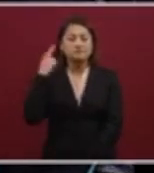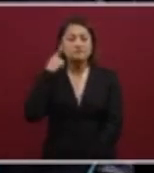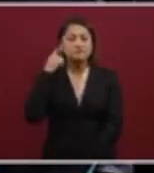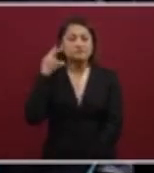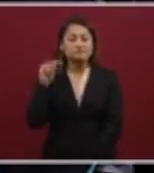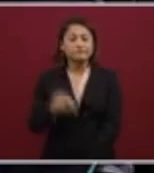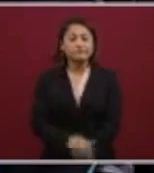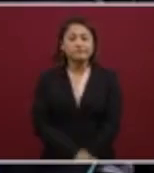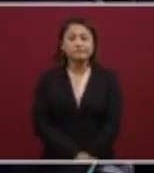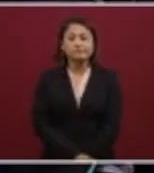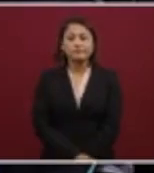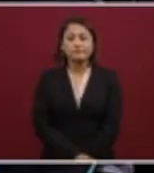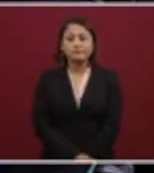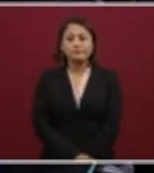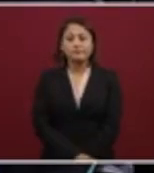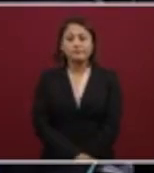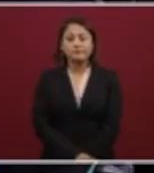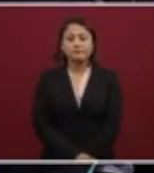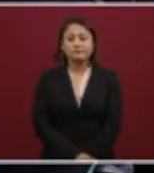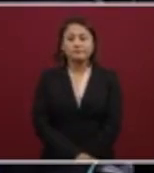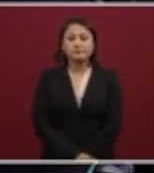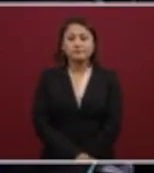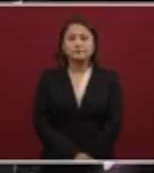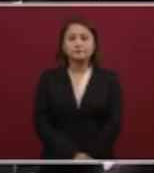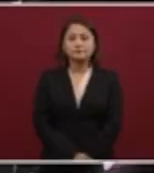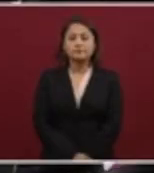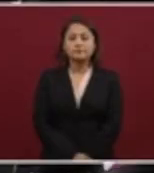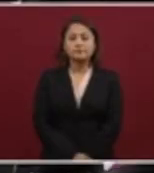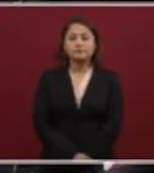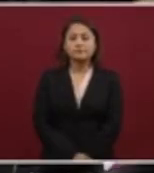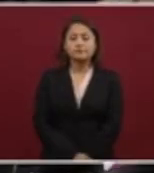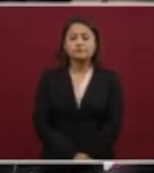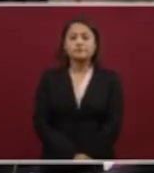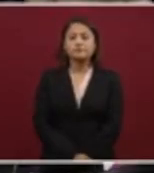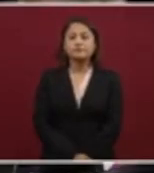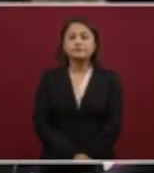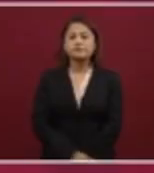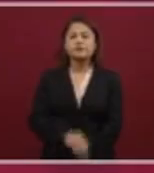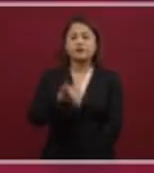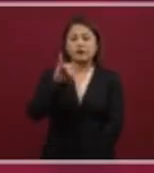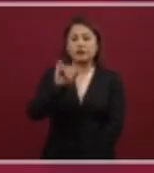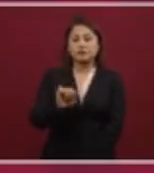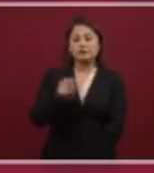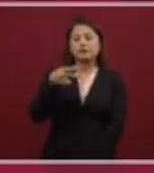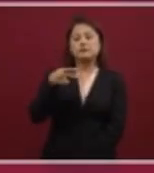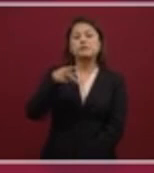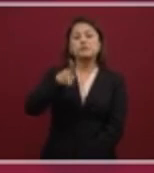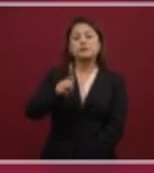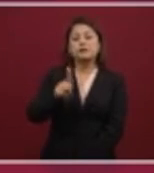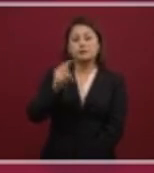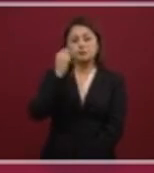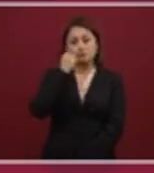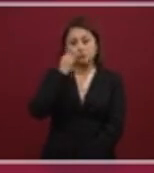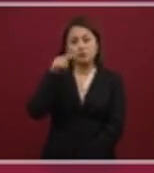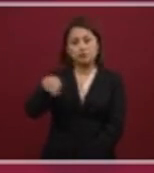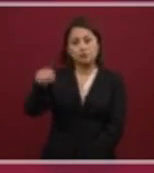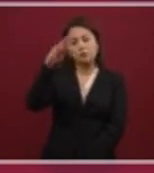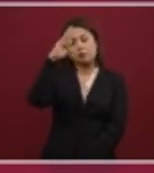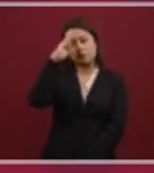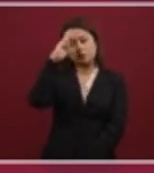inició el programa, no es un dato comparable. Sí, pero aún con tu razonamiento, de que no se toma en